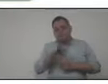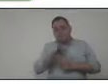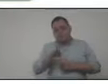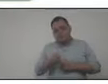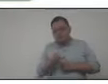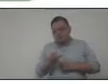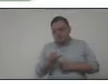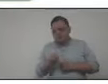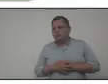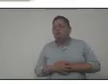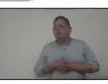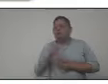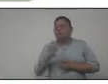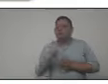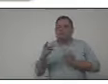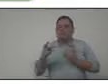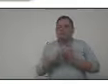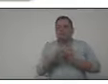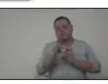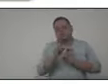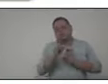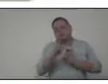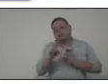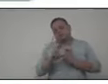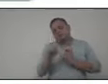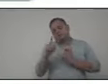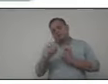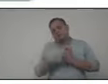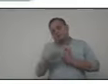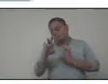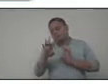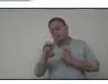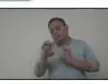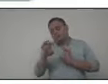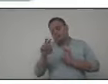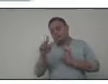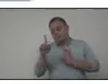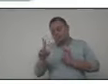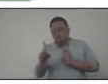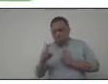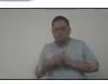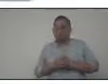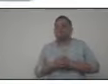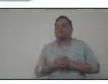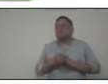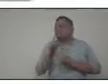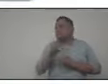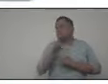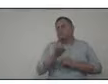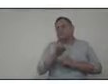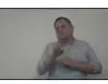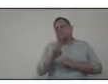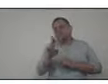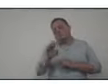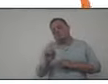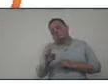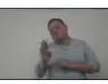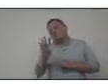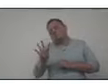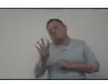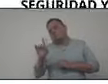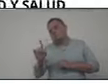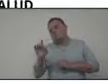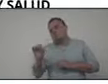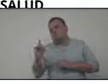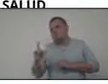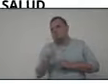de calidad ISO 9001, sistema de seguridad y salud en el trabajo ISO 45001 y sistema de gestión